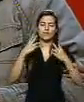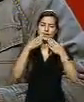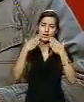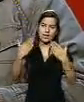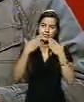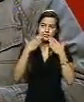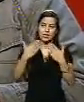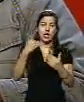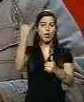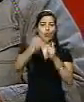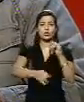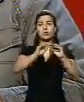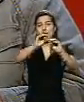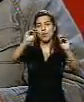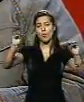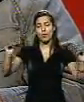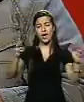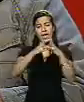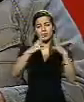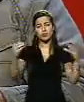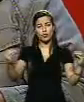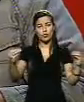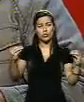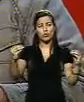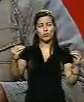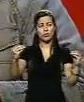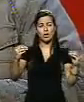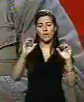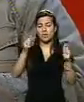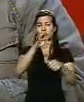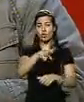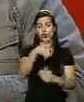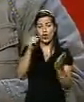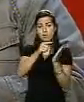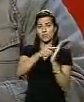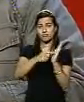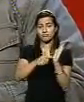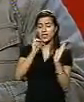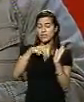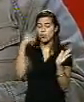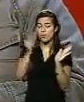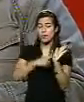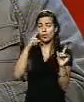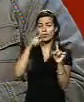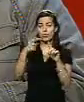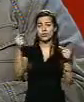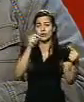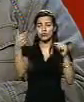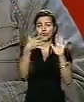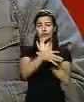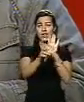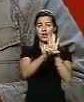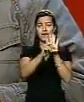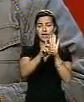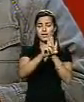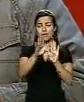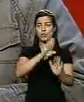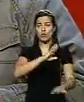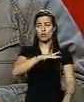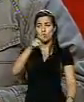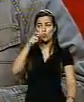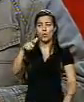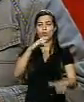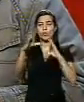no nos queda sino convocar a toda esta, a ejecutar este cronograma para la discusión de la ley del pueblo comunicador.